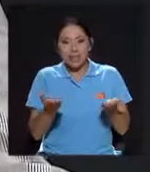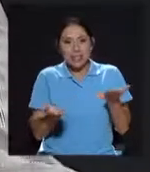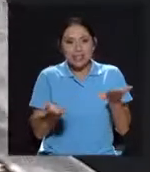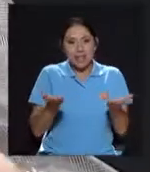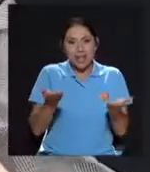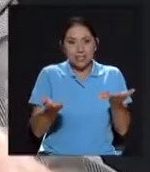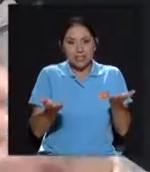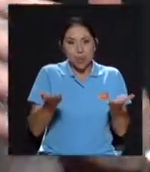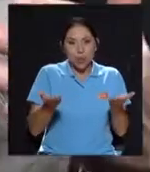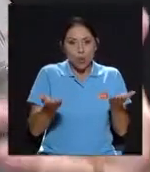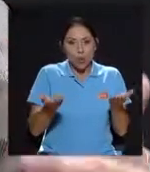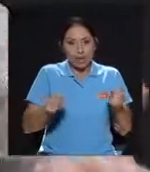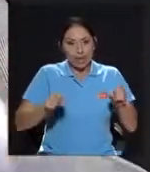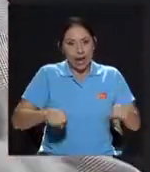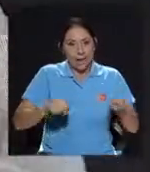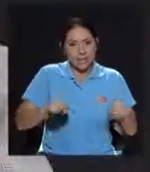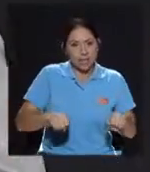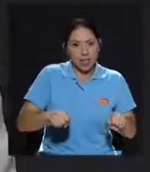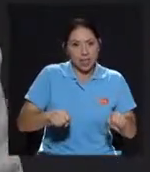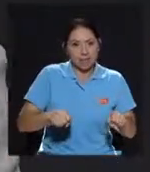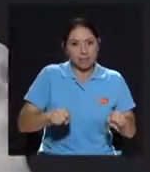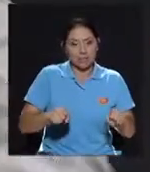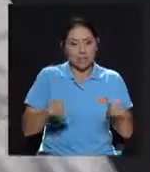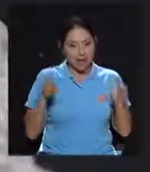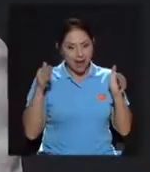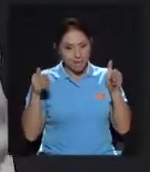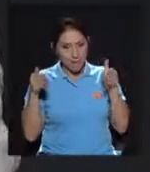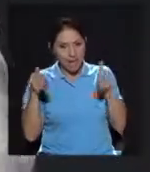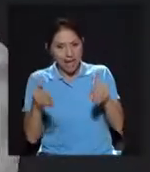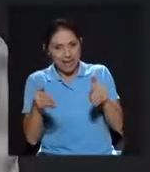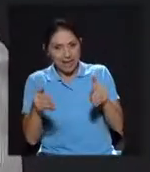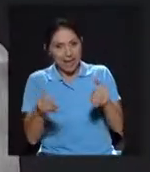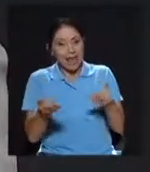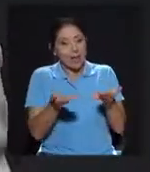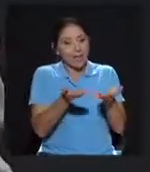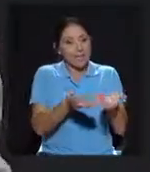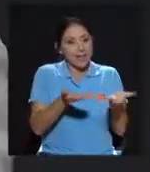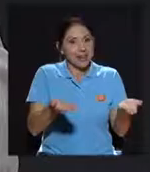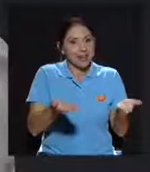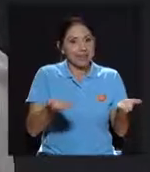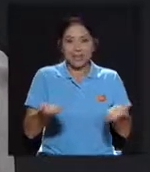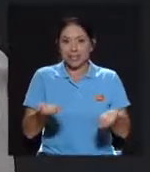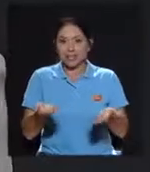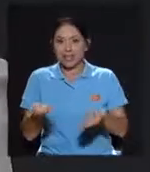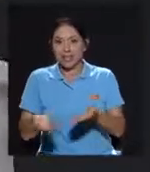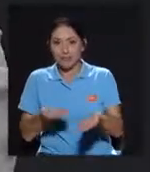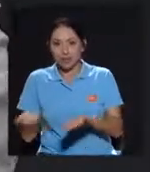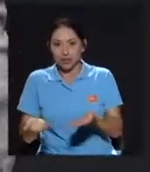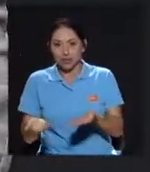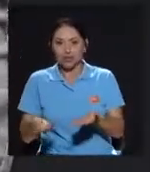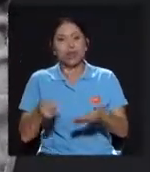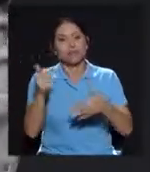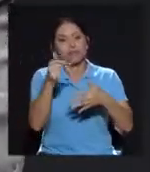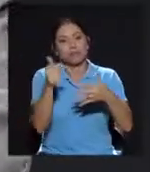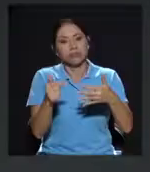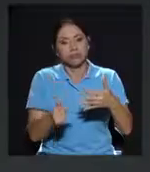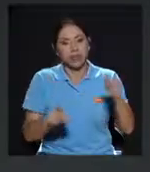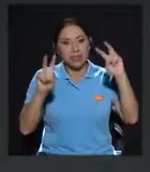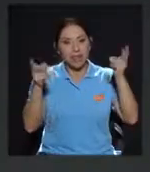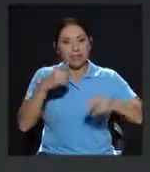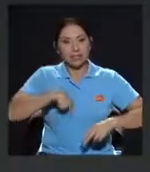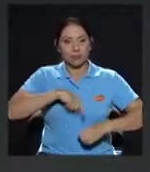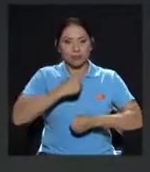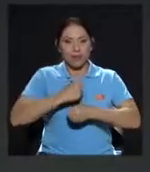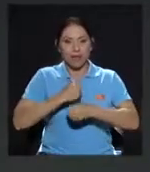de abordajes hacia los bienes y los servicios es ha sido un poco el paquete digamos de temas en los cuales hemos estado trabajó una